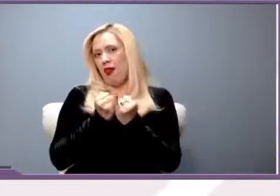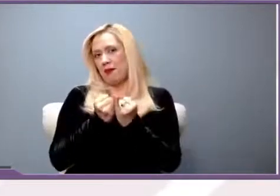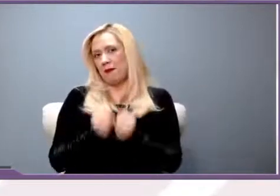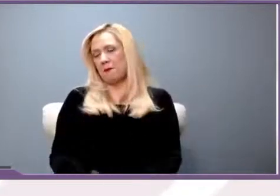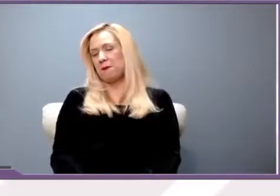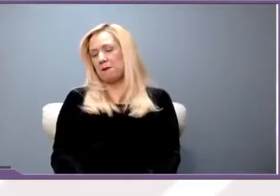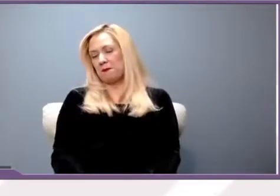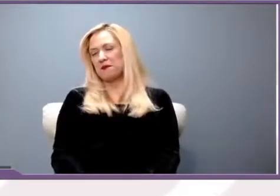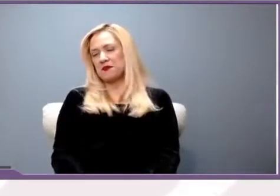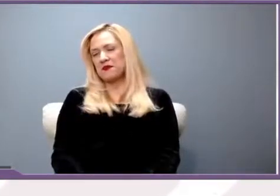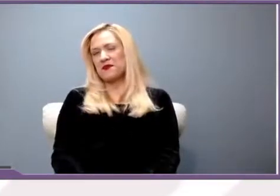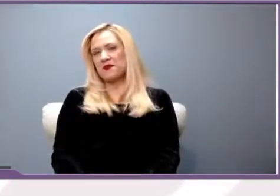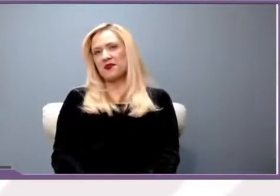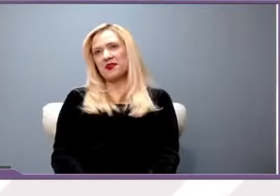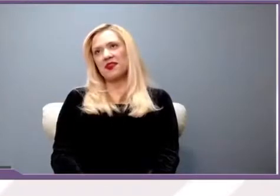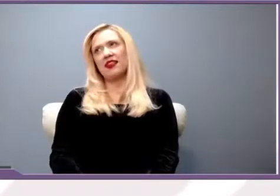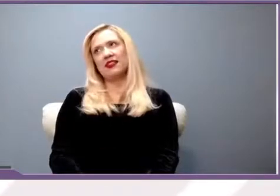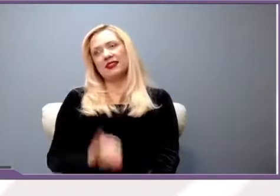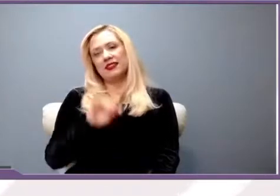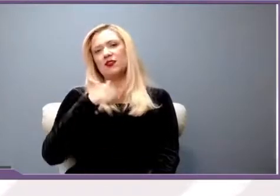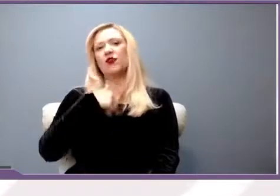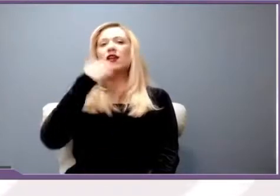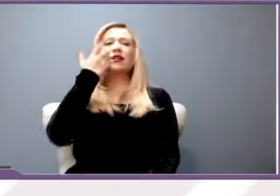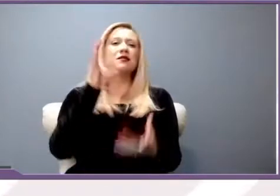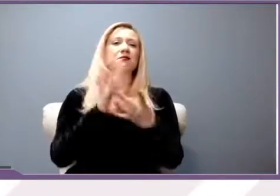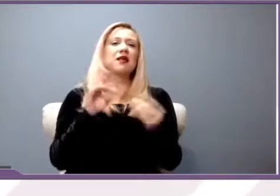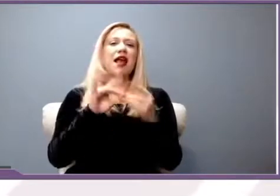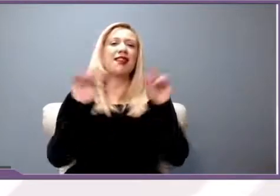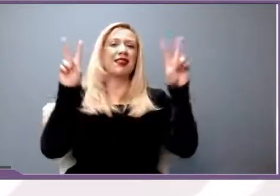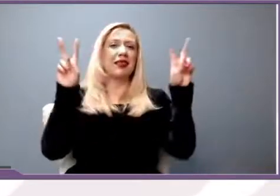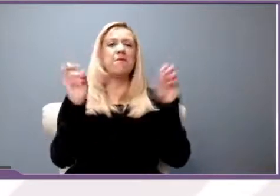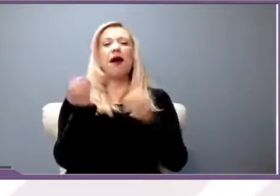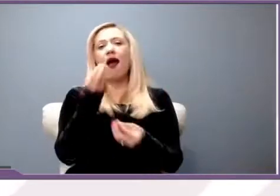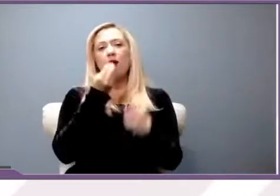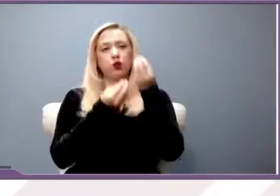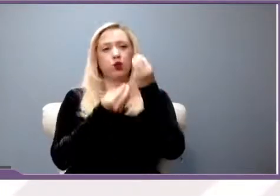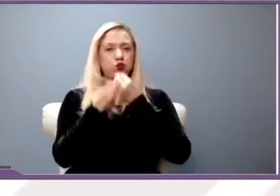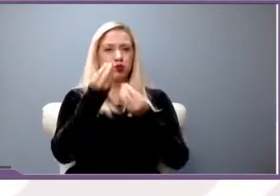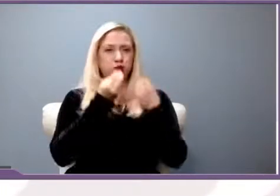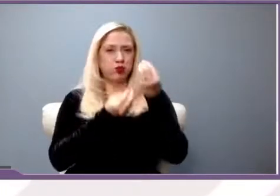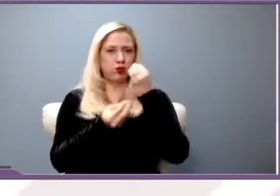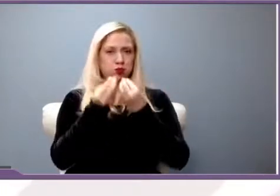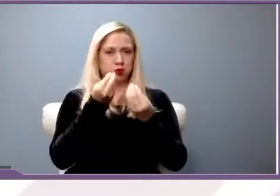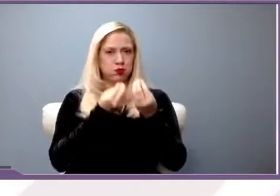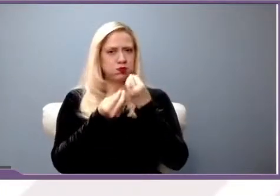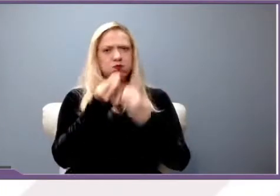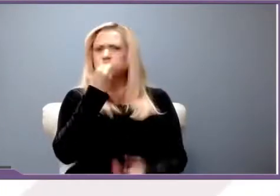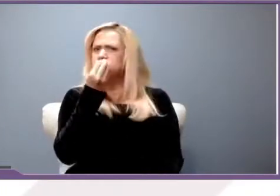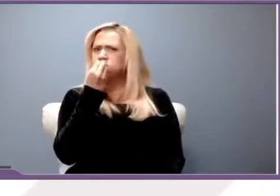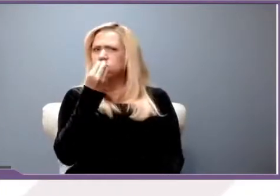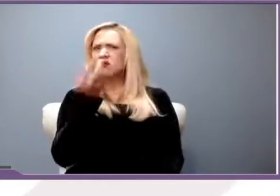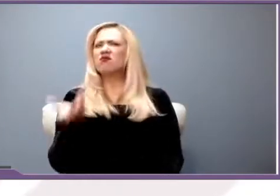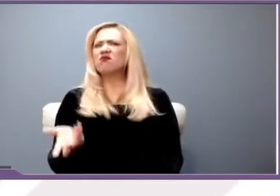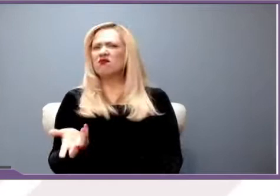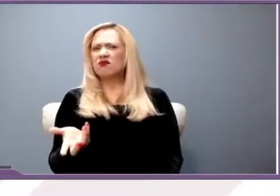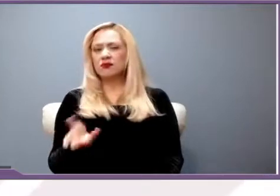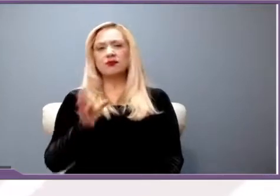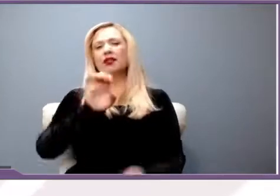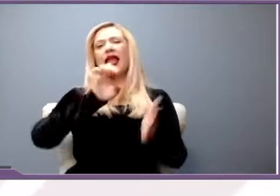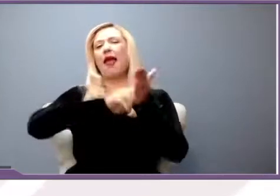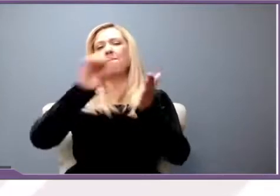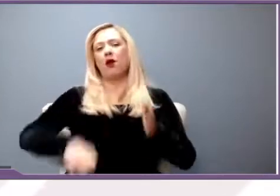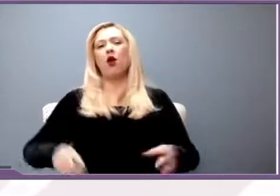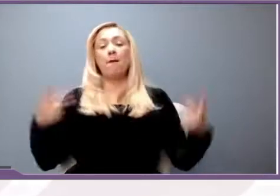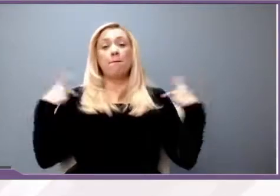Pues a mí también me gustaría hablar del tema de la alimentación, porque otro de los prejuicios es que las cantidades, o sea, que las